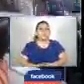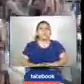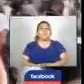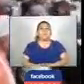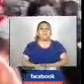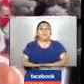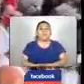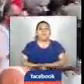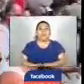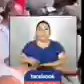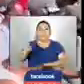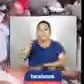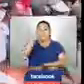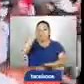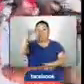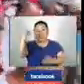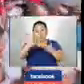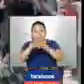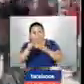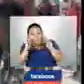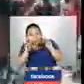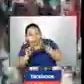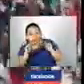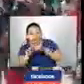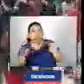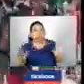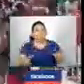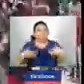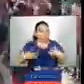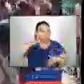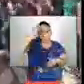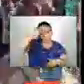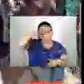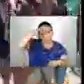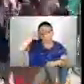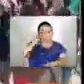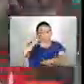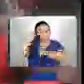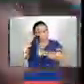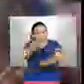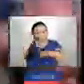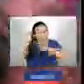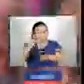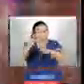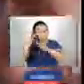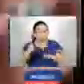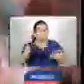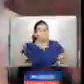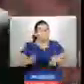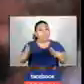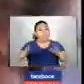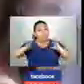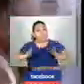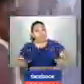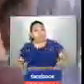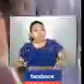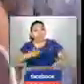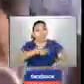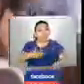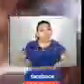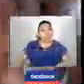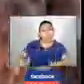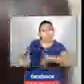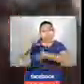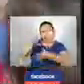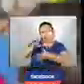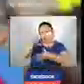El mundo entero siguió con atención las multitudinarias protestas en Cuba ocurridas este fin de semana. A pesar de que muchos gobiernos y mandatarios de América